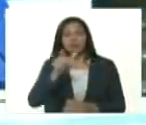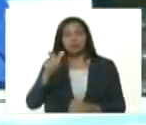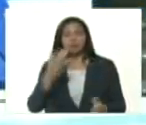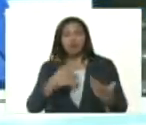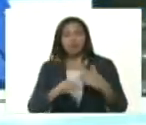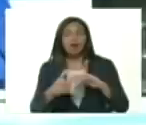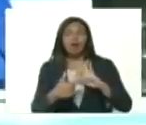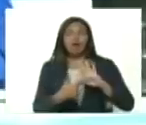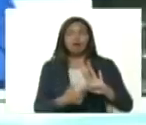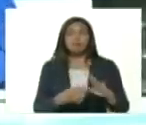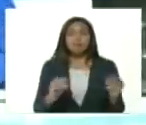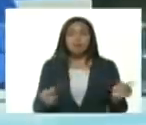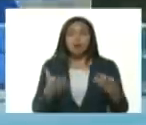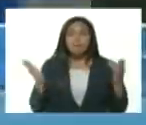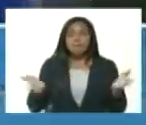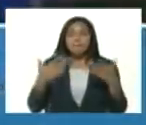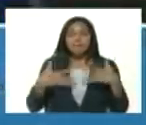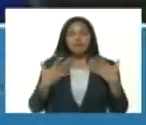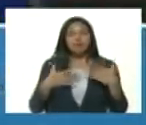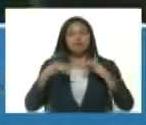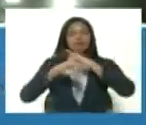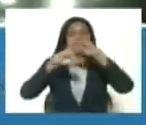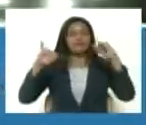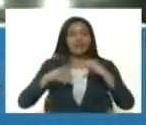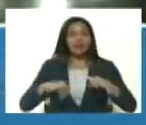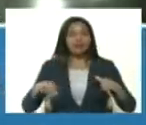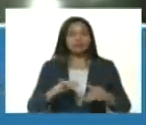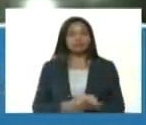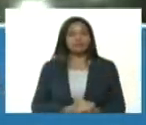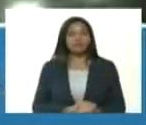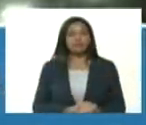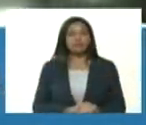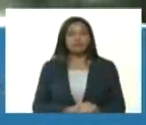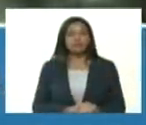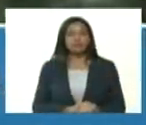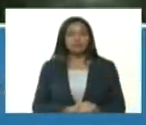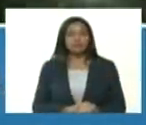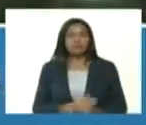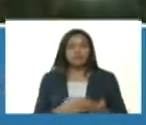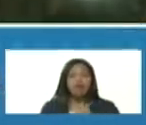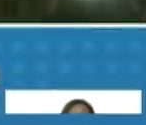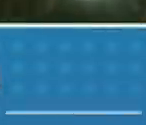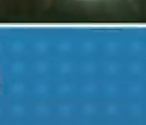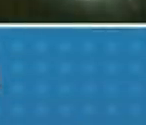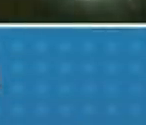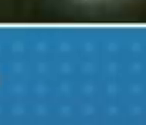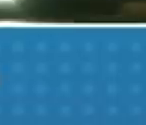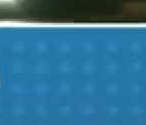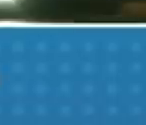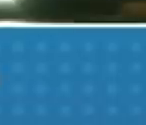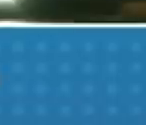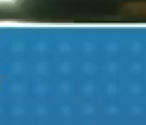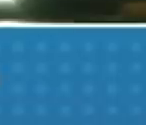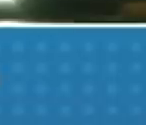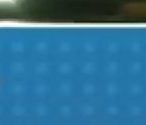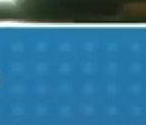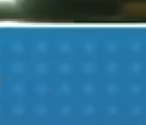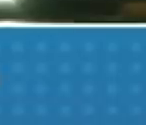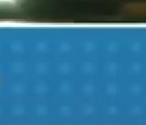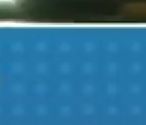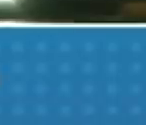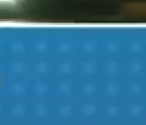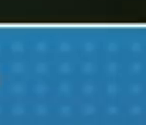salió motivada, feliz, a respaldar toda la jornada de